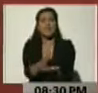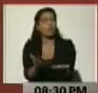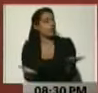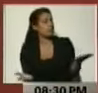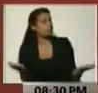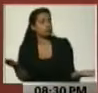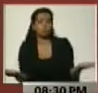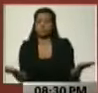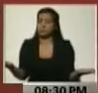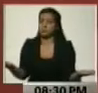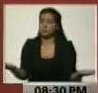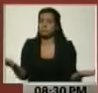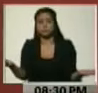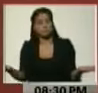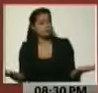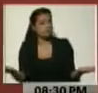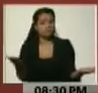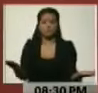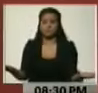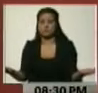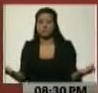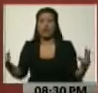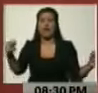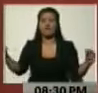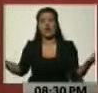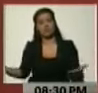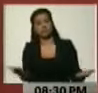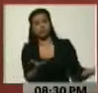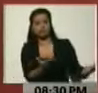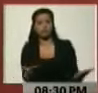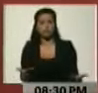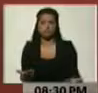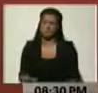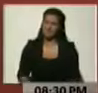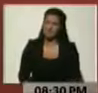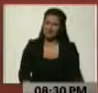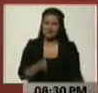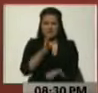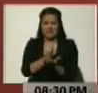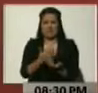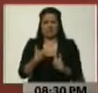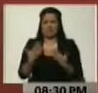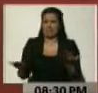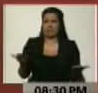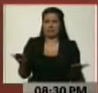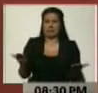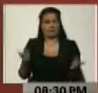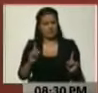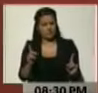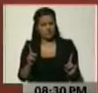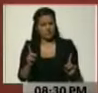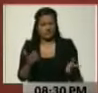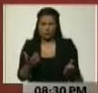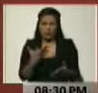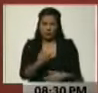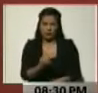son parte de la oposición venezolana, y no sé de qué diálogo hablan, porque aquí en Venezuela hay diálogo todos los